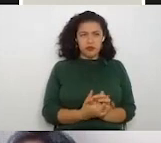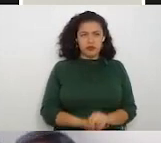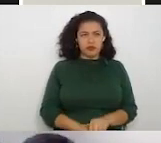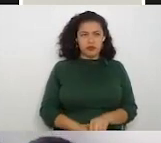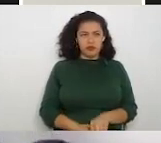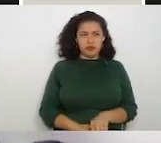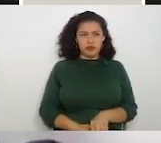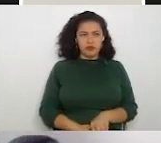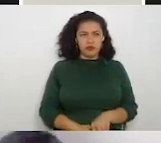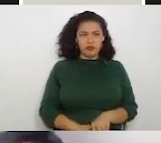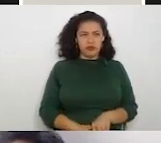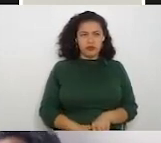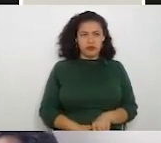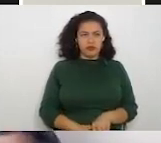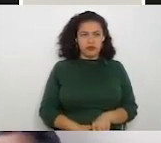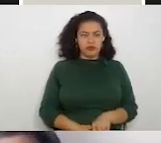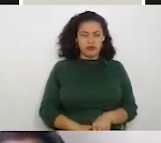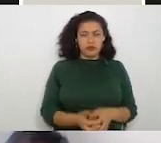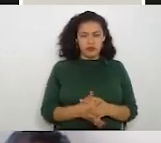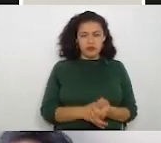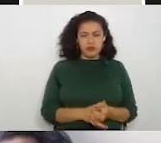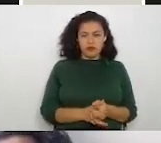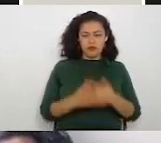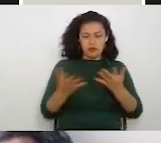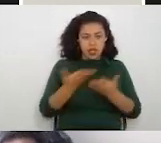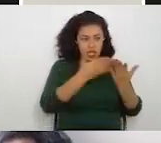Sí. Cristi, si quieres comentar, de favor.